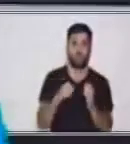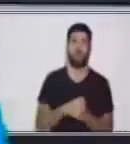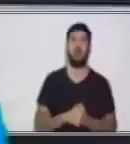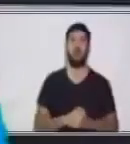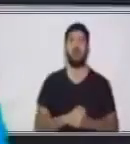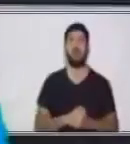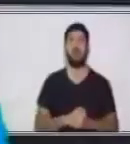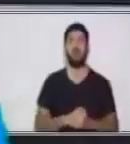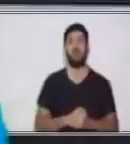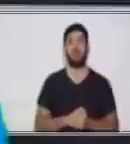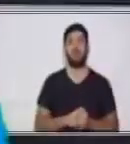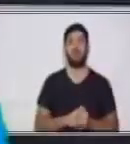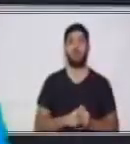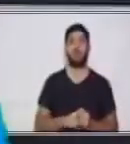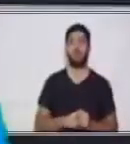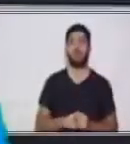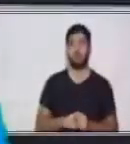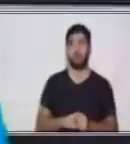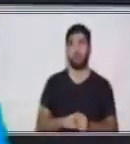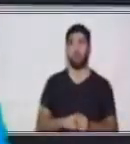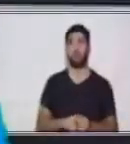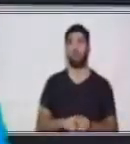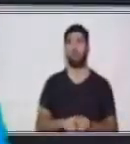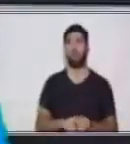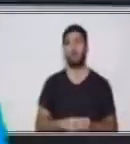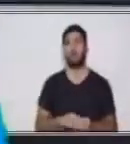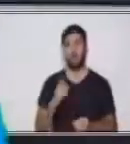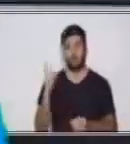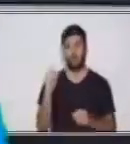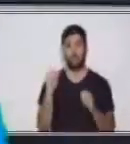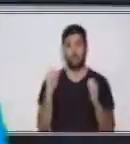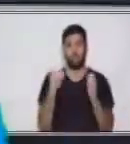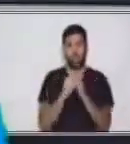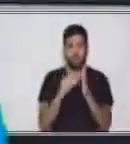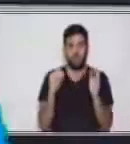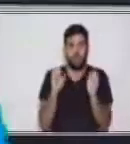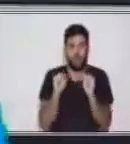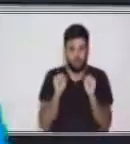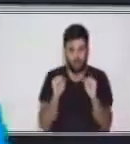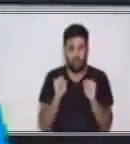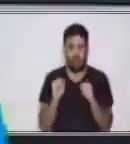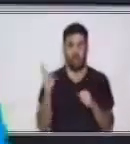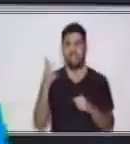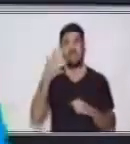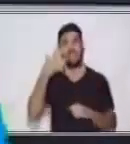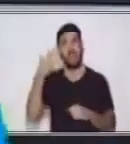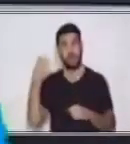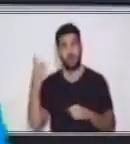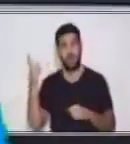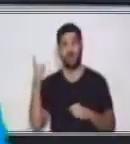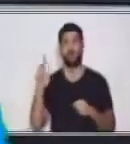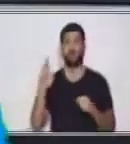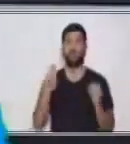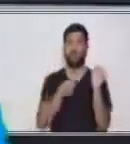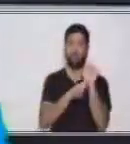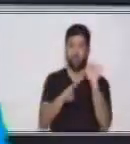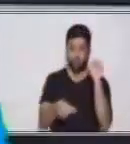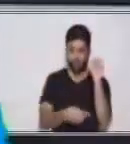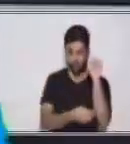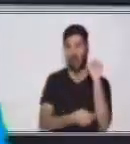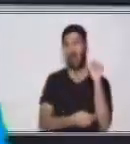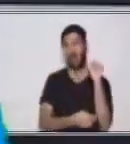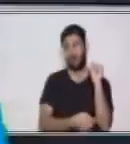vamos a Xela debemos de ir preparados también con abrigos, dependiendo de la época, que hay épocas frías. San Marcos, Huehuetenango.